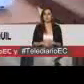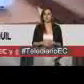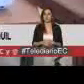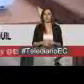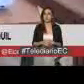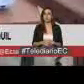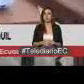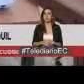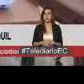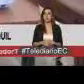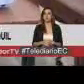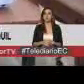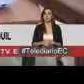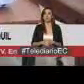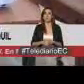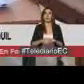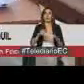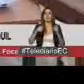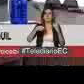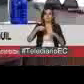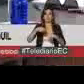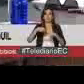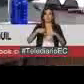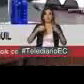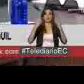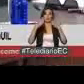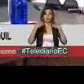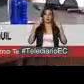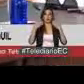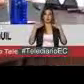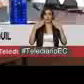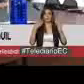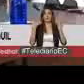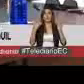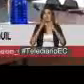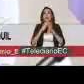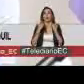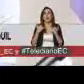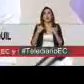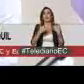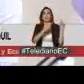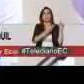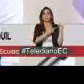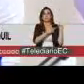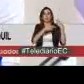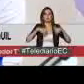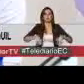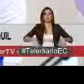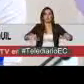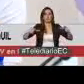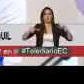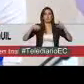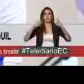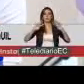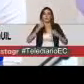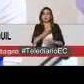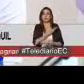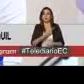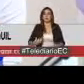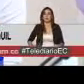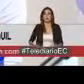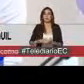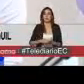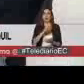De manera simultánea en Quito y Guayaquil se desarrolló el gabinete ampliado liderado por el presidente Lenín Moreno y el vicepresidente Otto